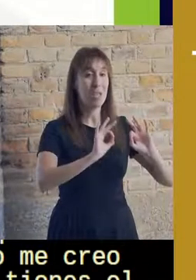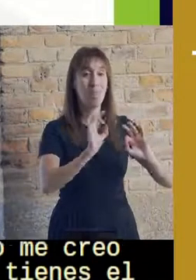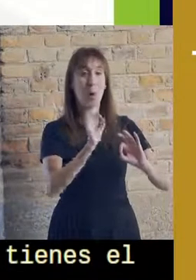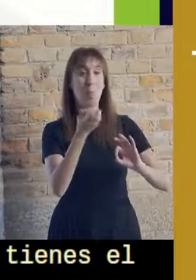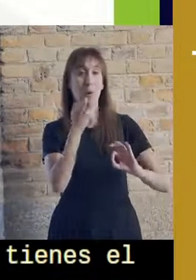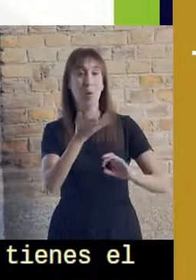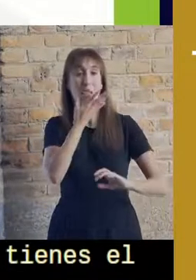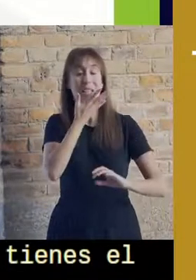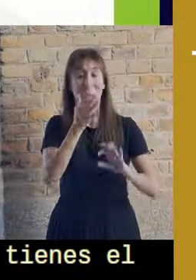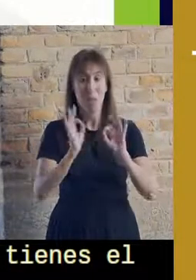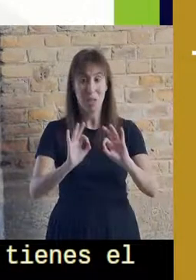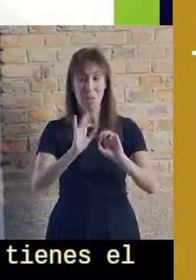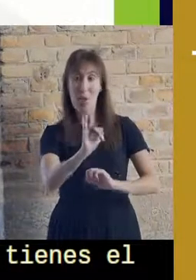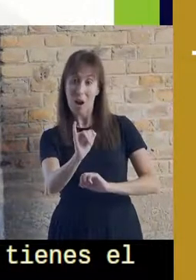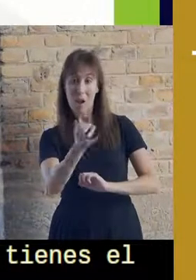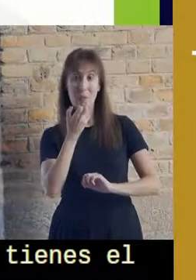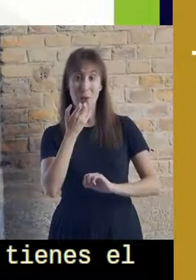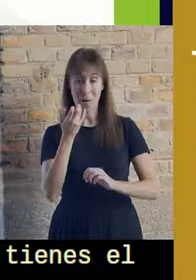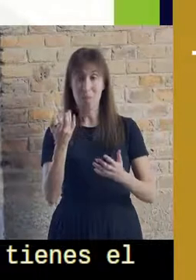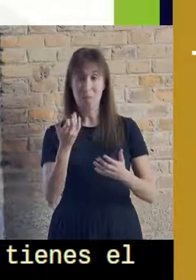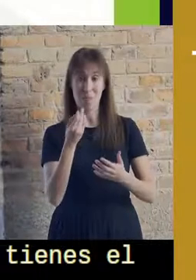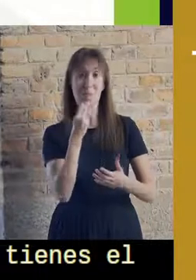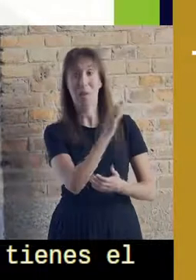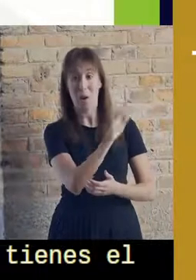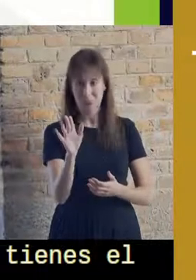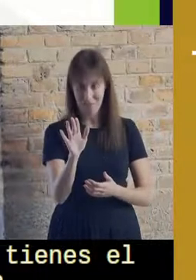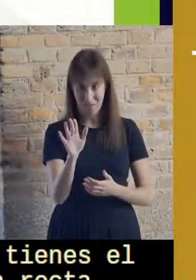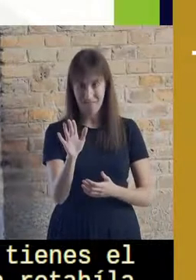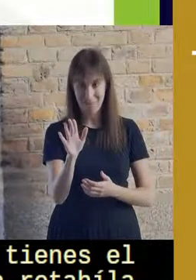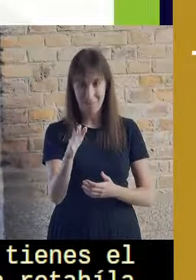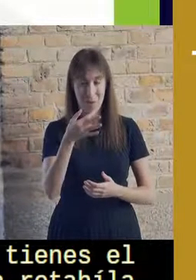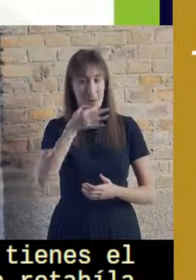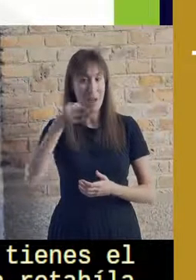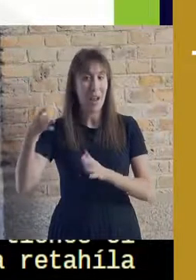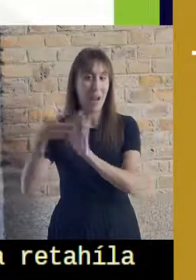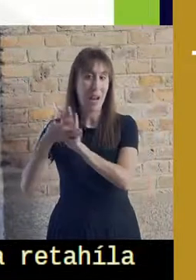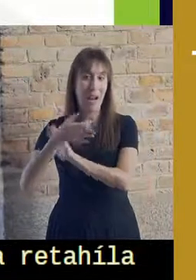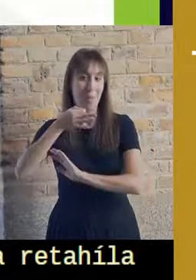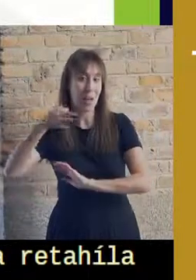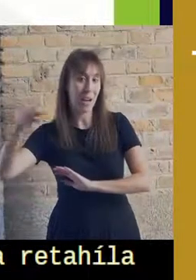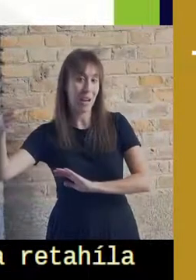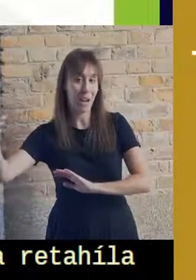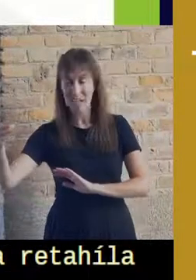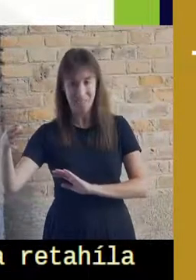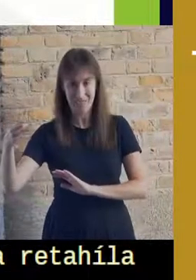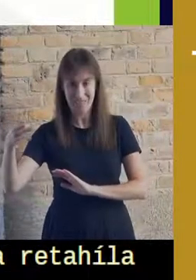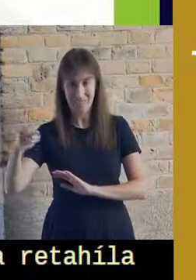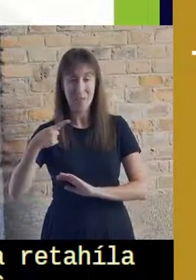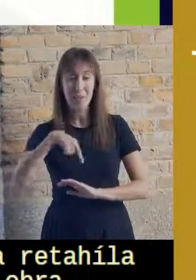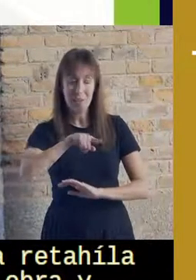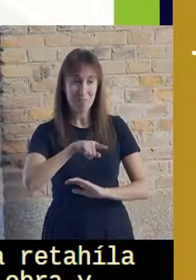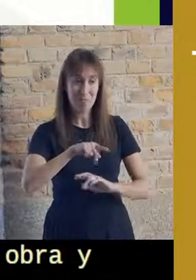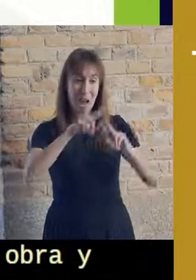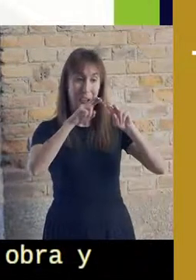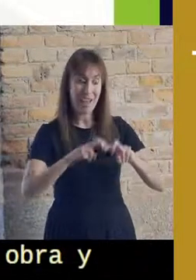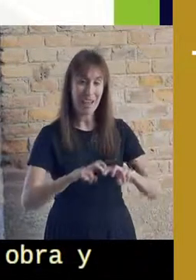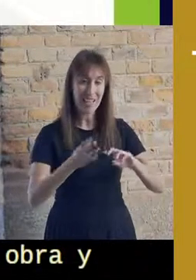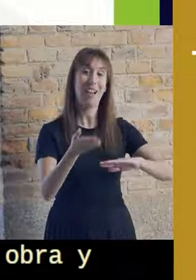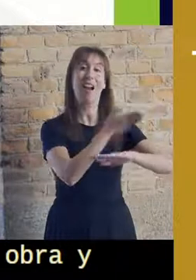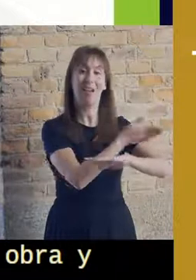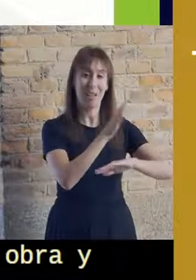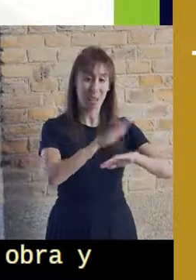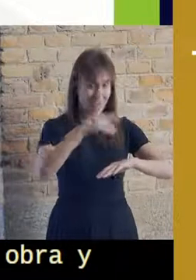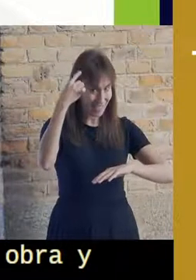signo específico pues es mucho mejor y no hace falta una reta Ila Entonces tienes que tener un análisis previo de la obra yer para parte de qué